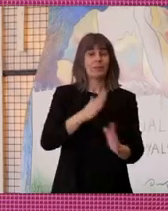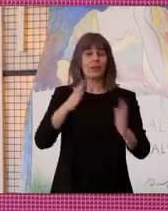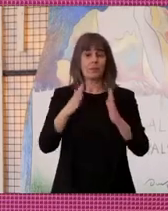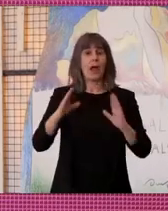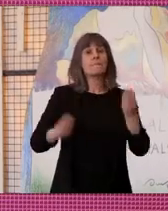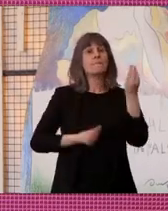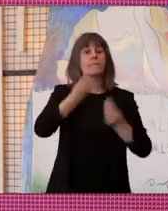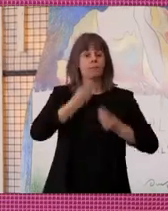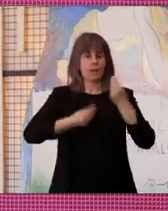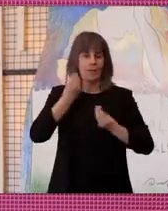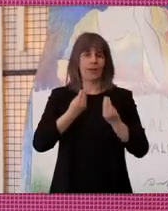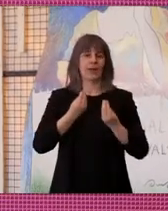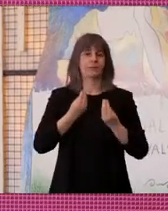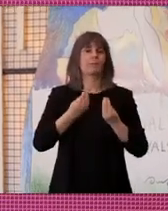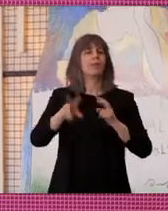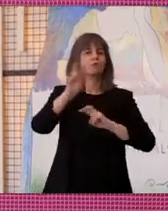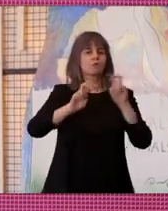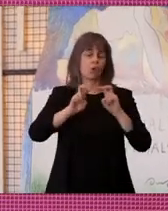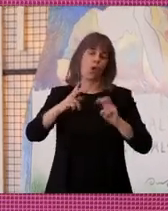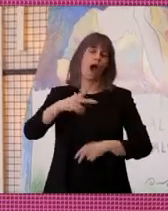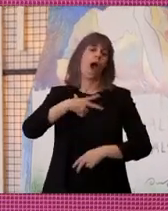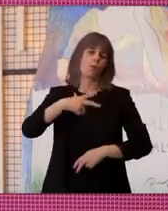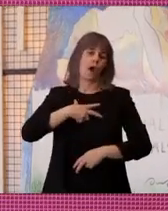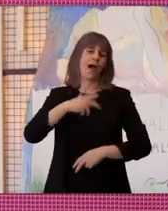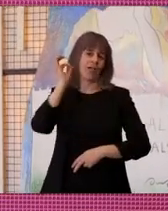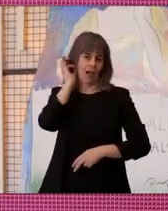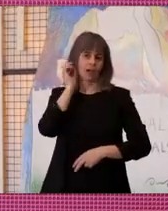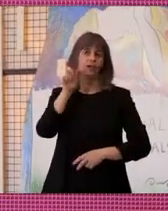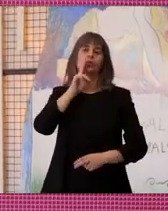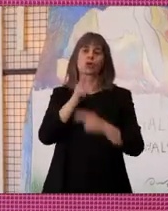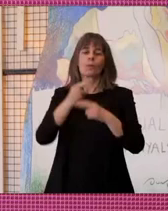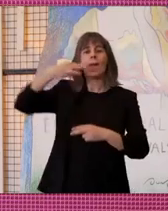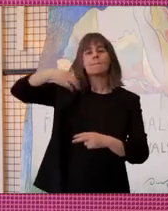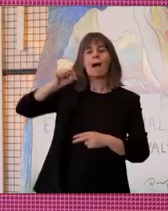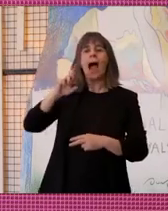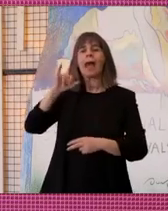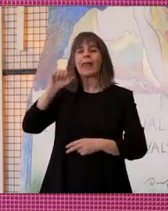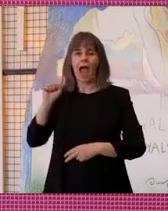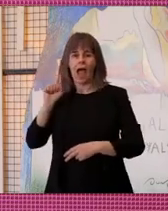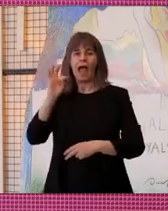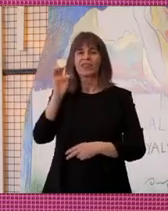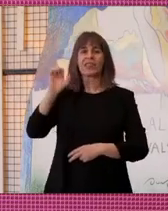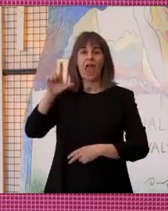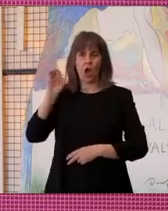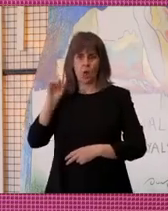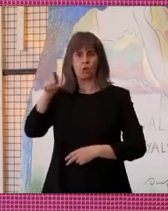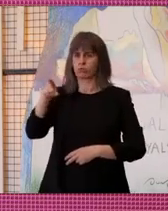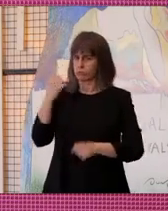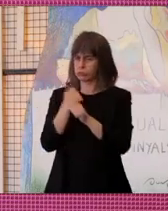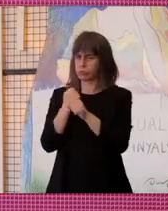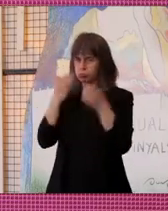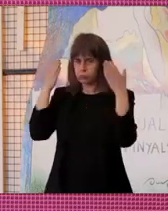pelo que era una abogada que es una gran abogada que trabajó mucho por el cambio legislativo en España